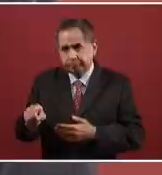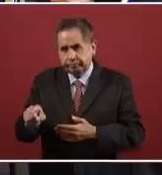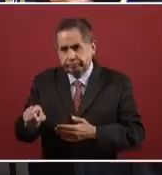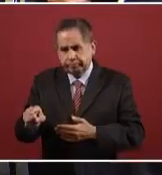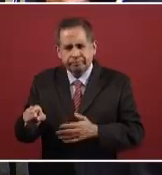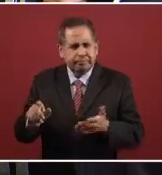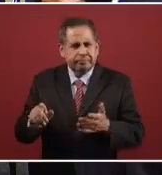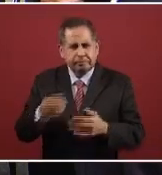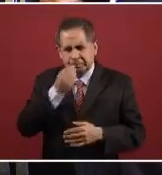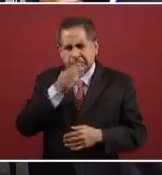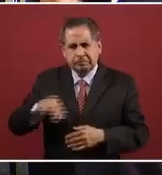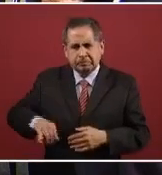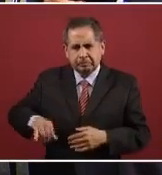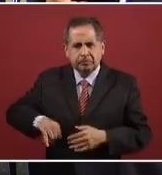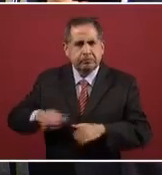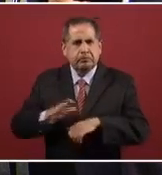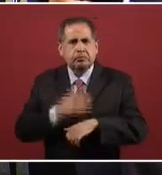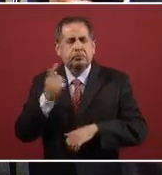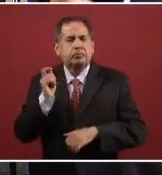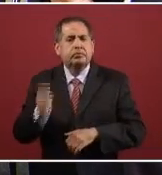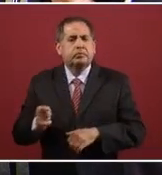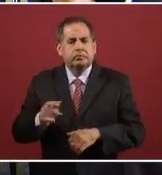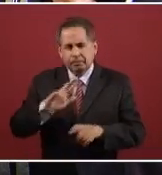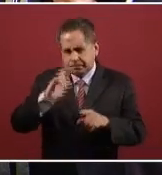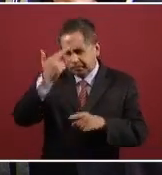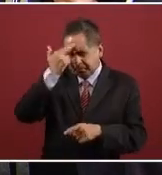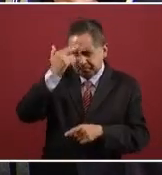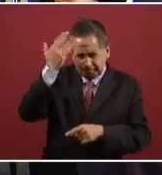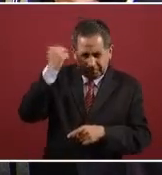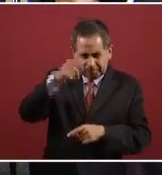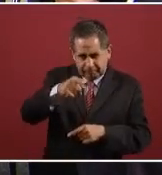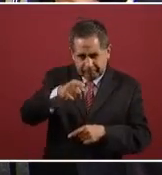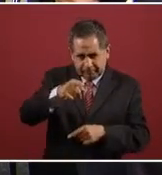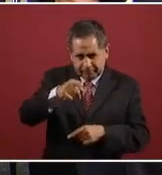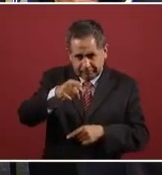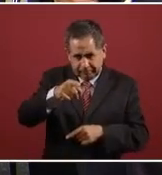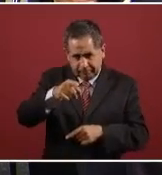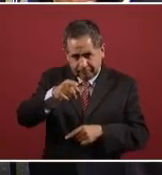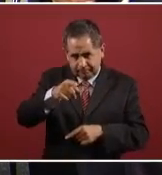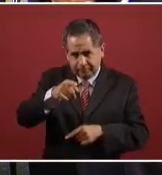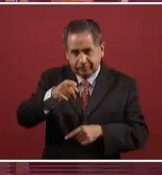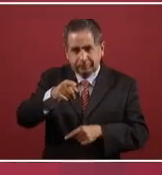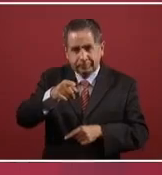Va a ser muy interesante porque ¿se acuerdan ustedes de los